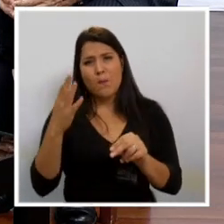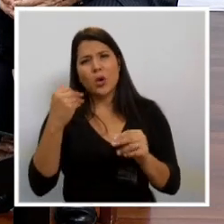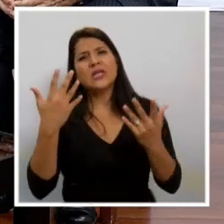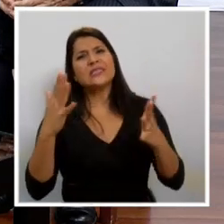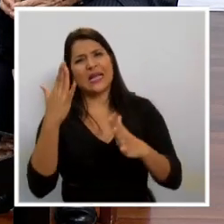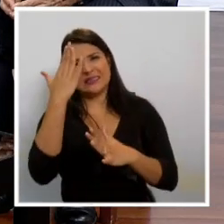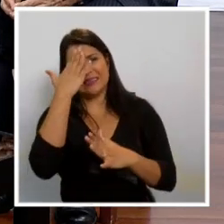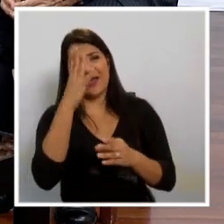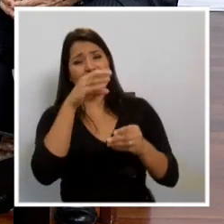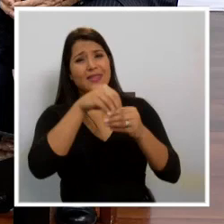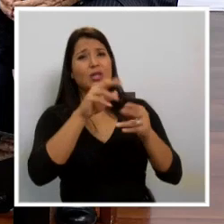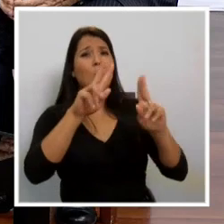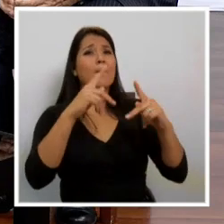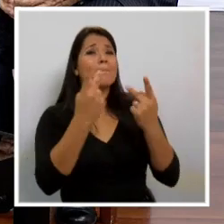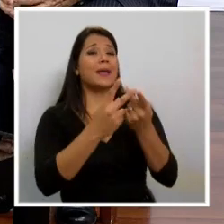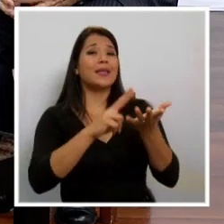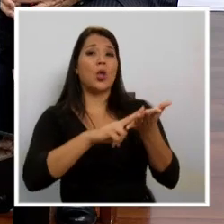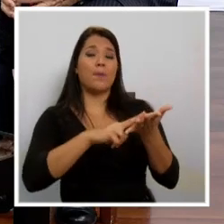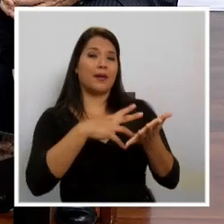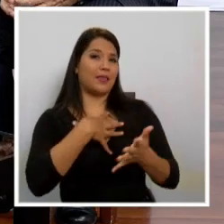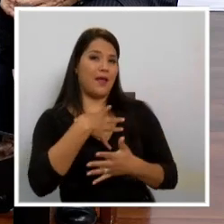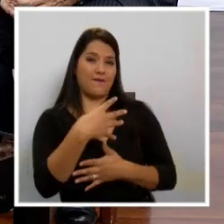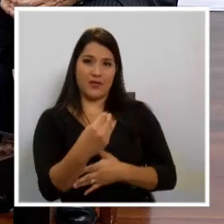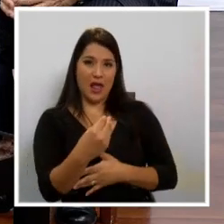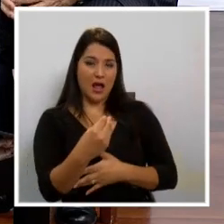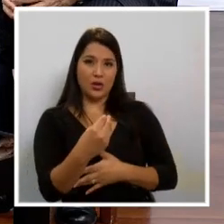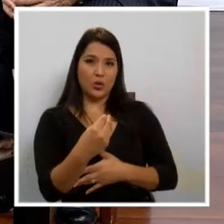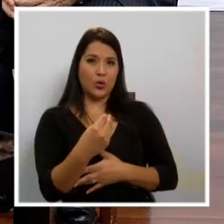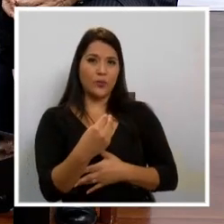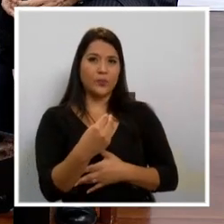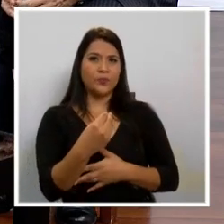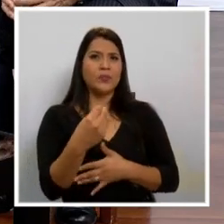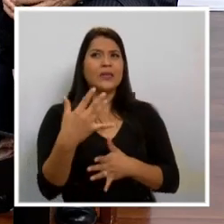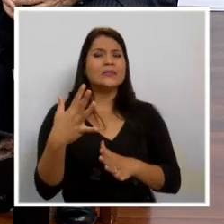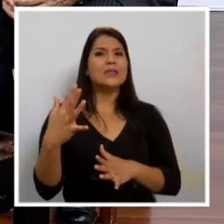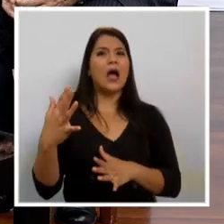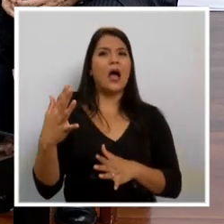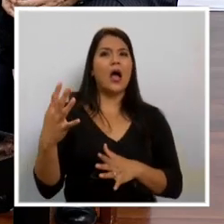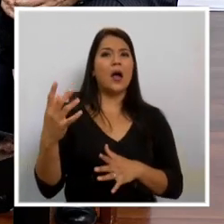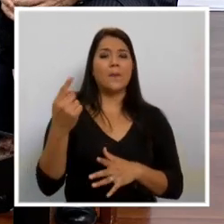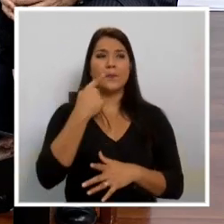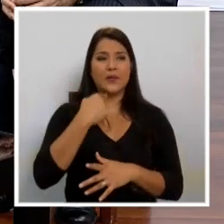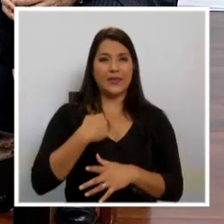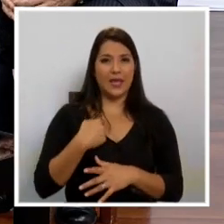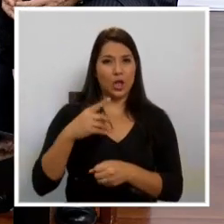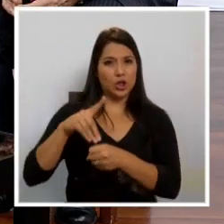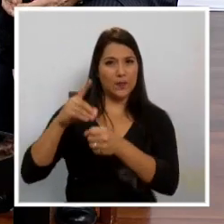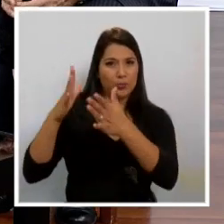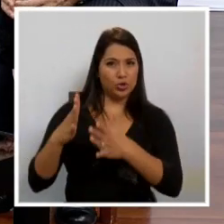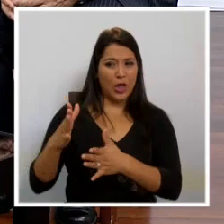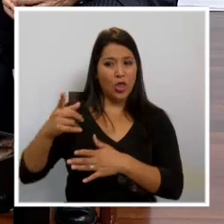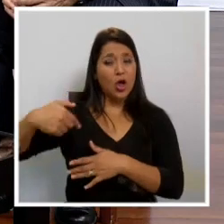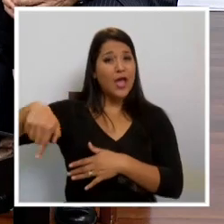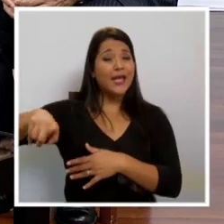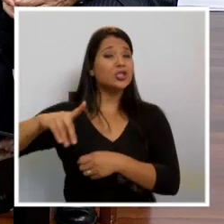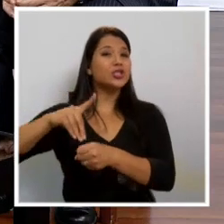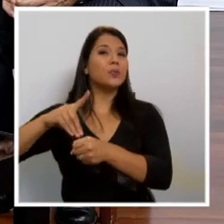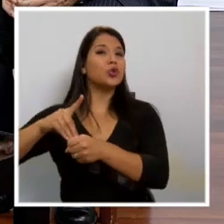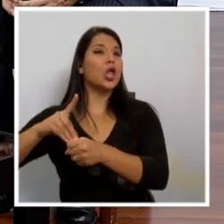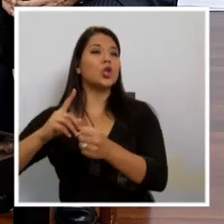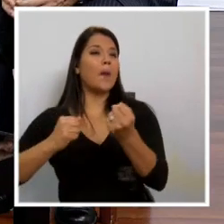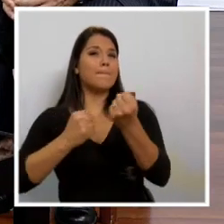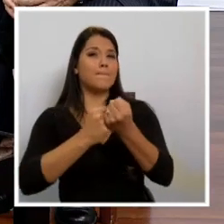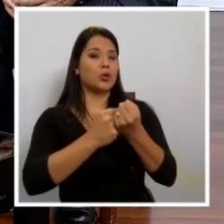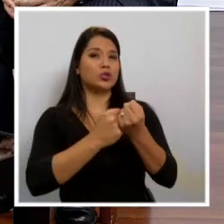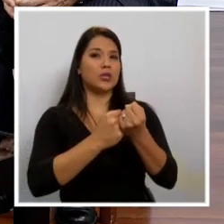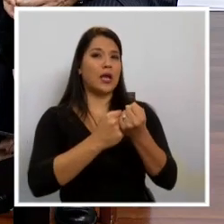dentro de Liberación Nacional no habrá, por parte de algunos diputados, ahora pasaron 2 de ellos, apoyos para alguien del Partido de Acción